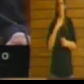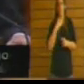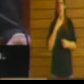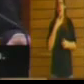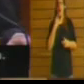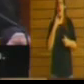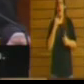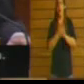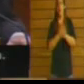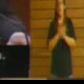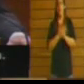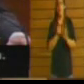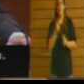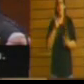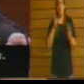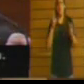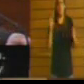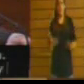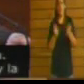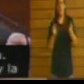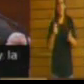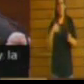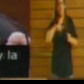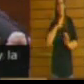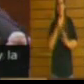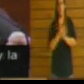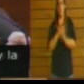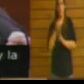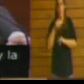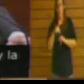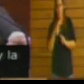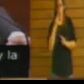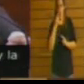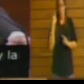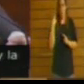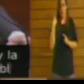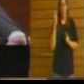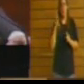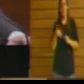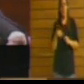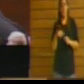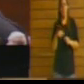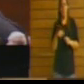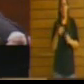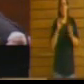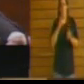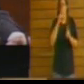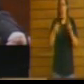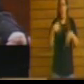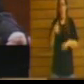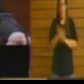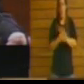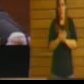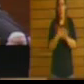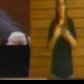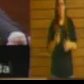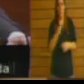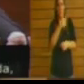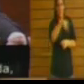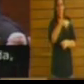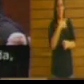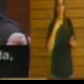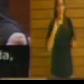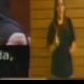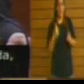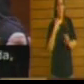de la anterior y la de esta. Y seguro que tendremos que hablar de la del año que viene. Ustedes no han hablado nada. Absolutamente nada de esta